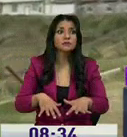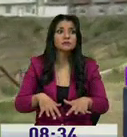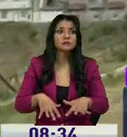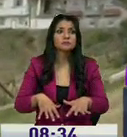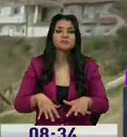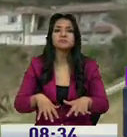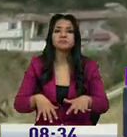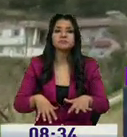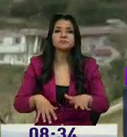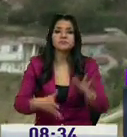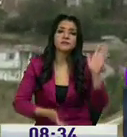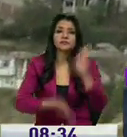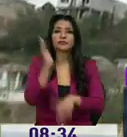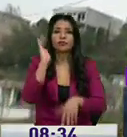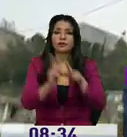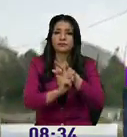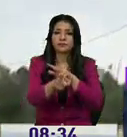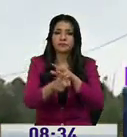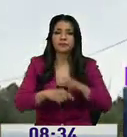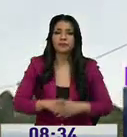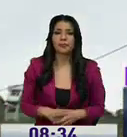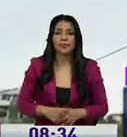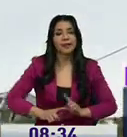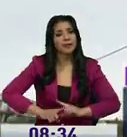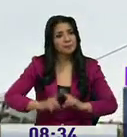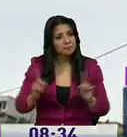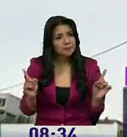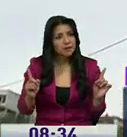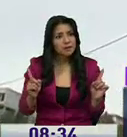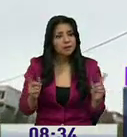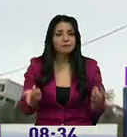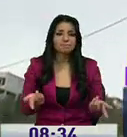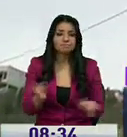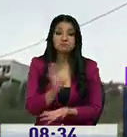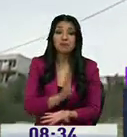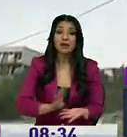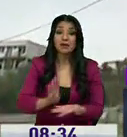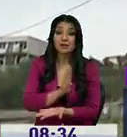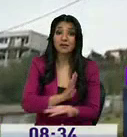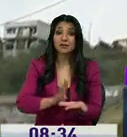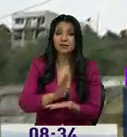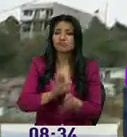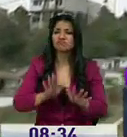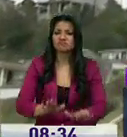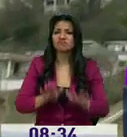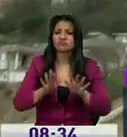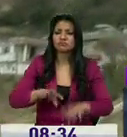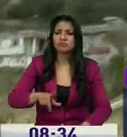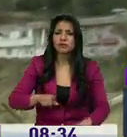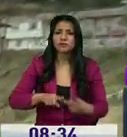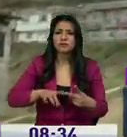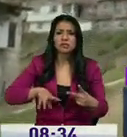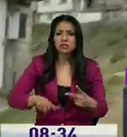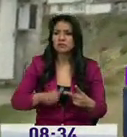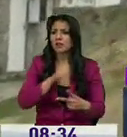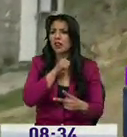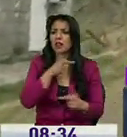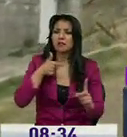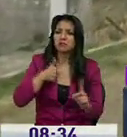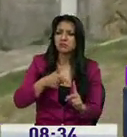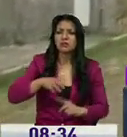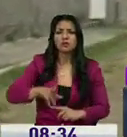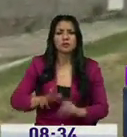hicimos ruido, pues se echaron a la fuga. Lastimosamente el barrio últimamente ha sufrido una serie de robos, de asaltos